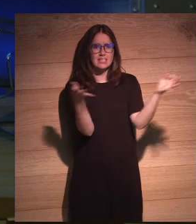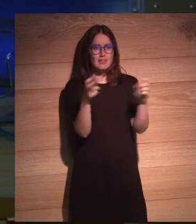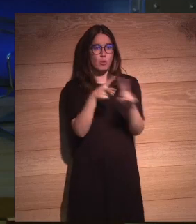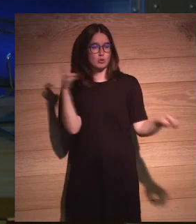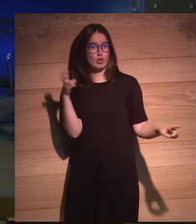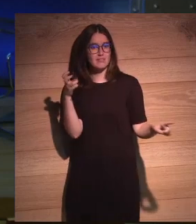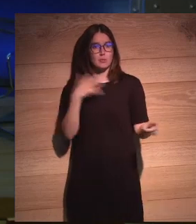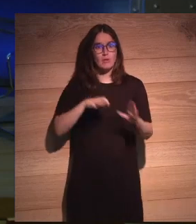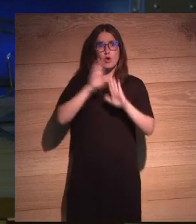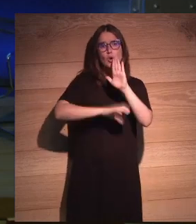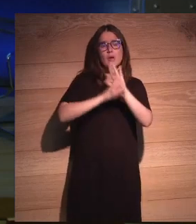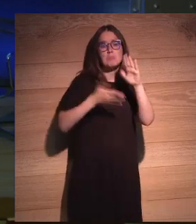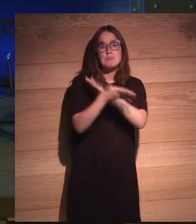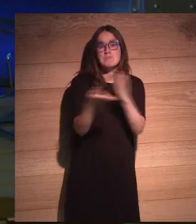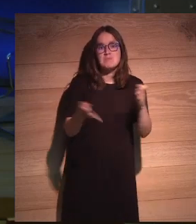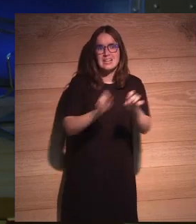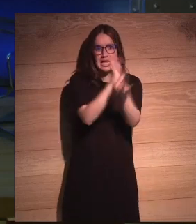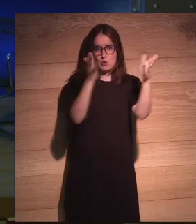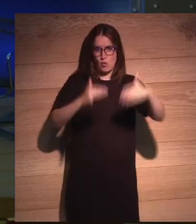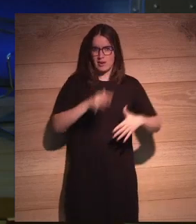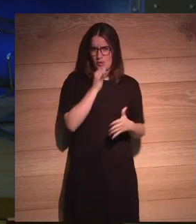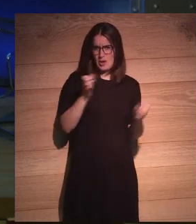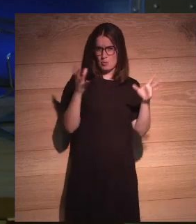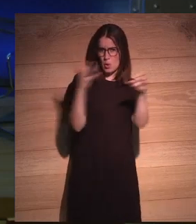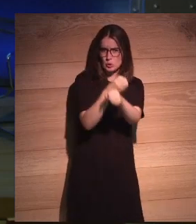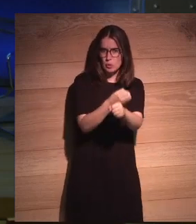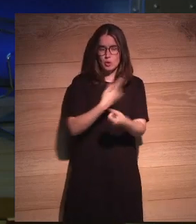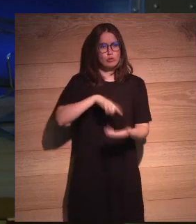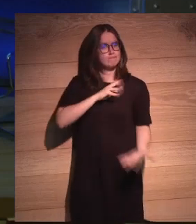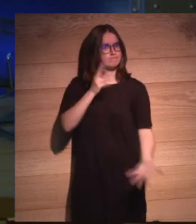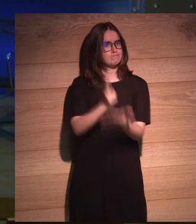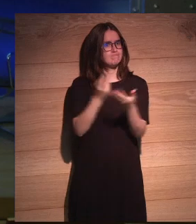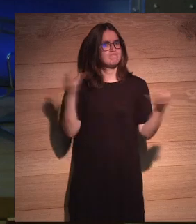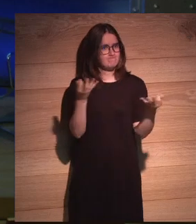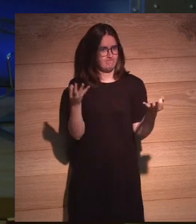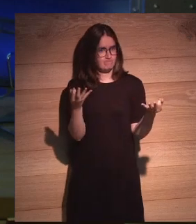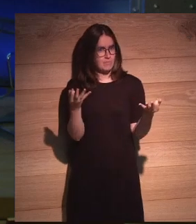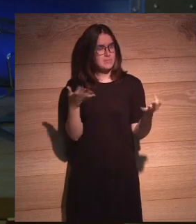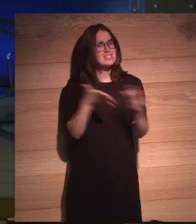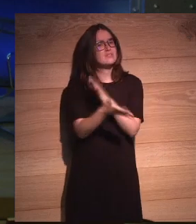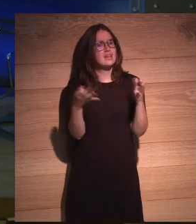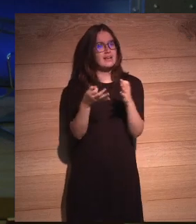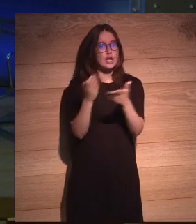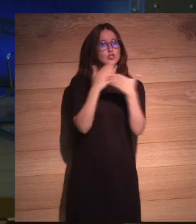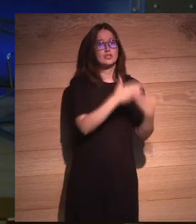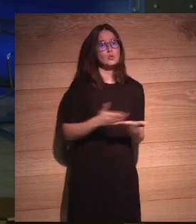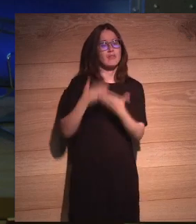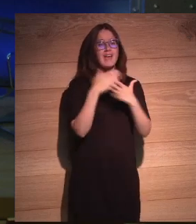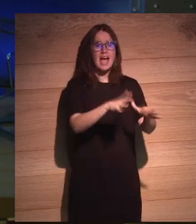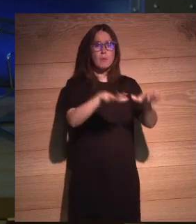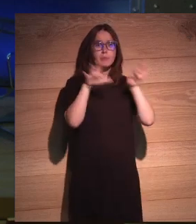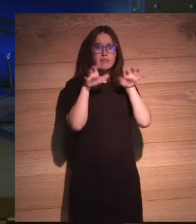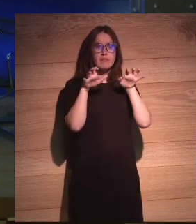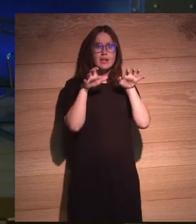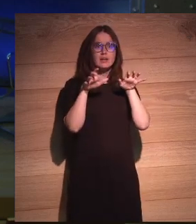desde un punto de vista incluso curricular, ¿no? Pero nosotros apostamos por ello, ¿Qué quiere decir? Quiere decir que los estudiantes aprendan